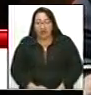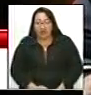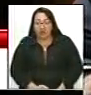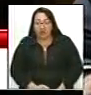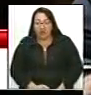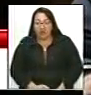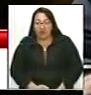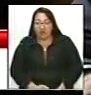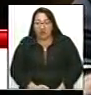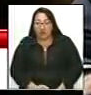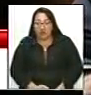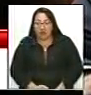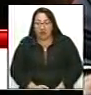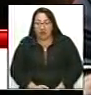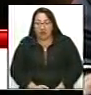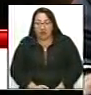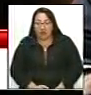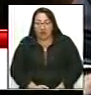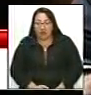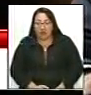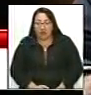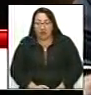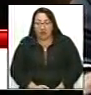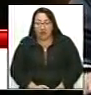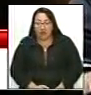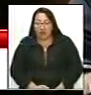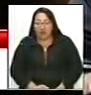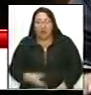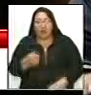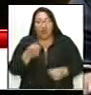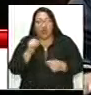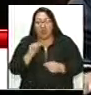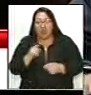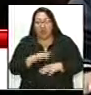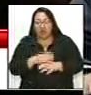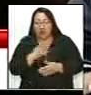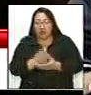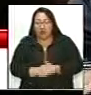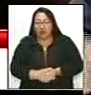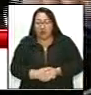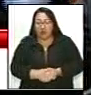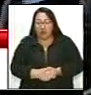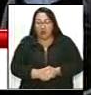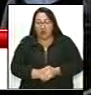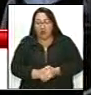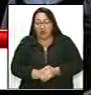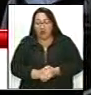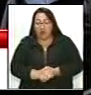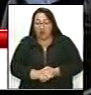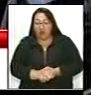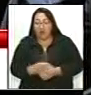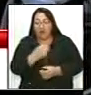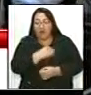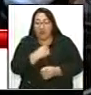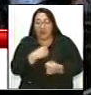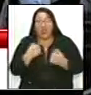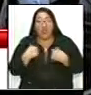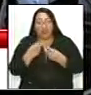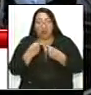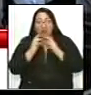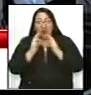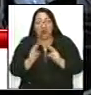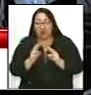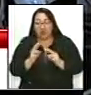Y es evidente cuál es su intención respecto a esta situación. Presidente, el Ejecutivo tiene mucho que